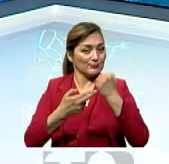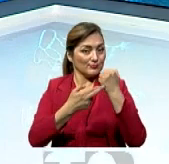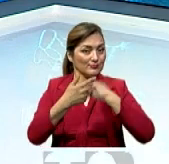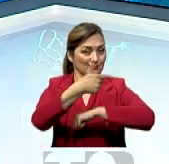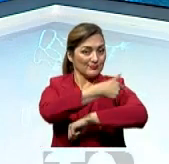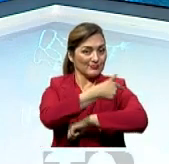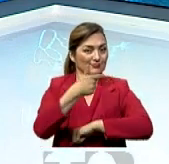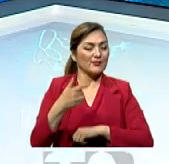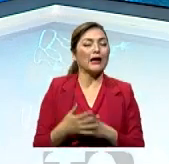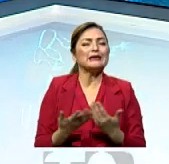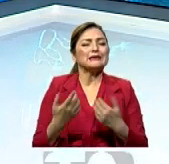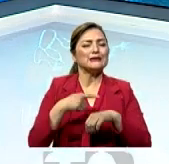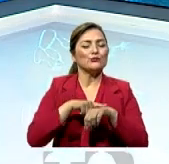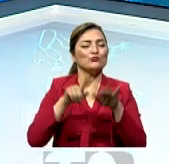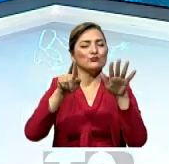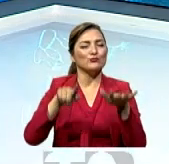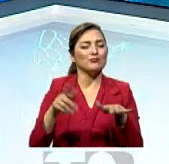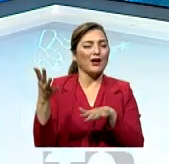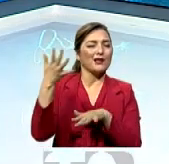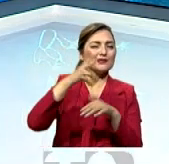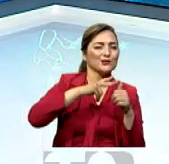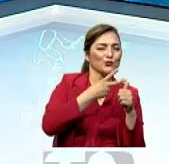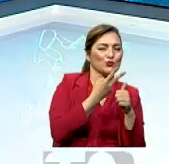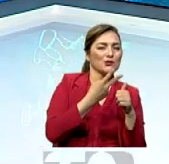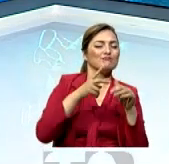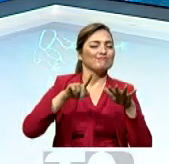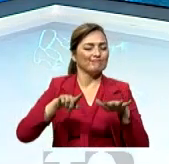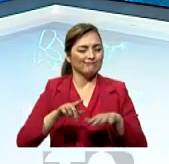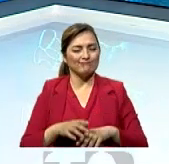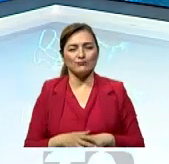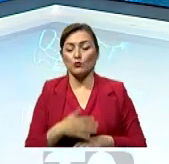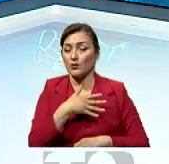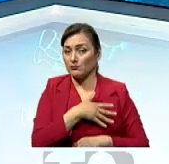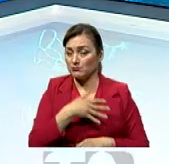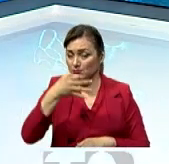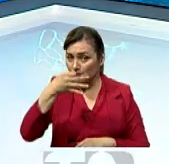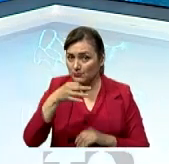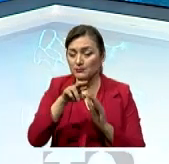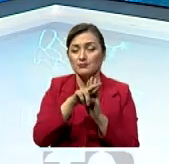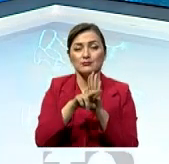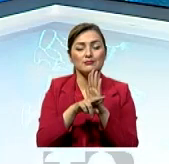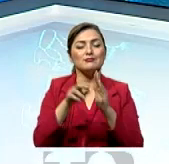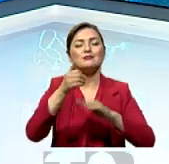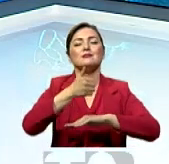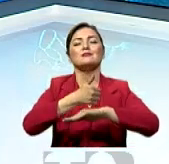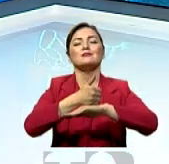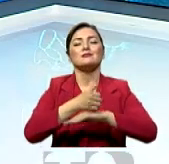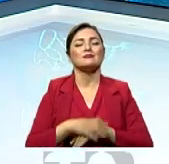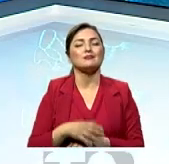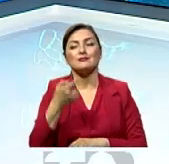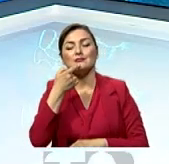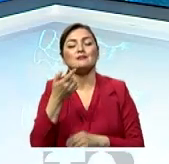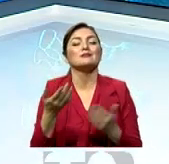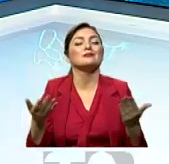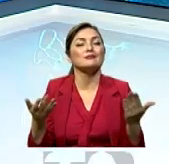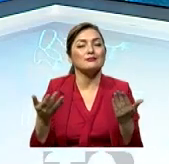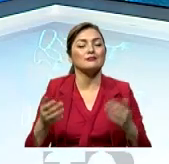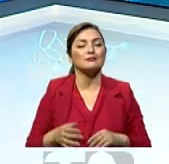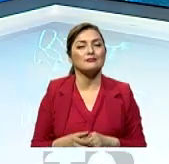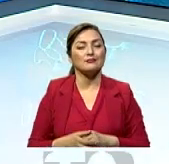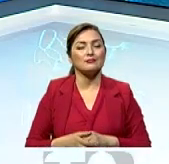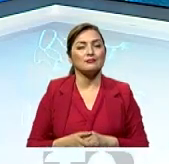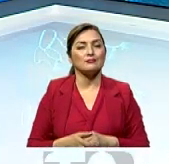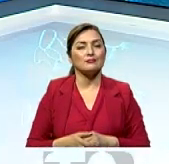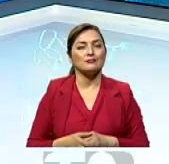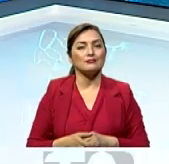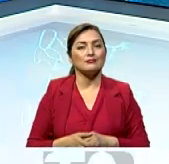que tener 6 meses desde que se colocó la segunda. Por favor, cumpla con este requisito. Las autoridades han manifestado y también lo hemos podido ver